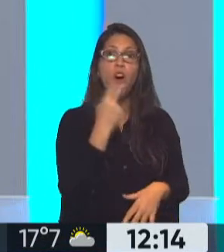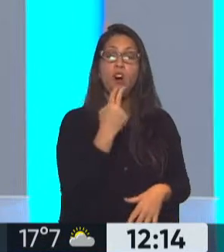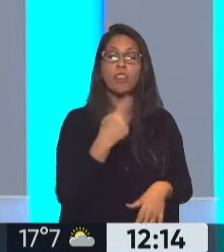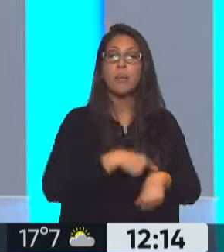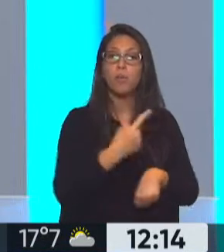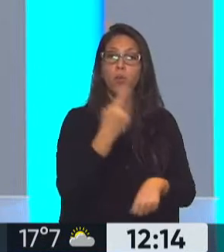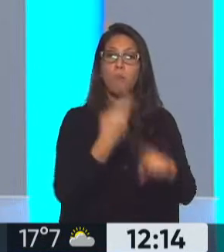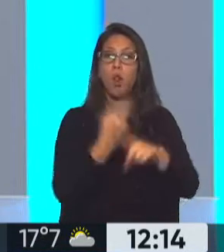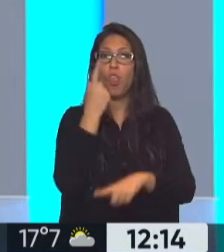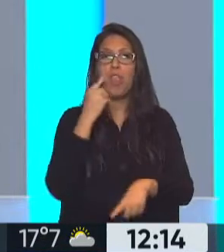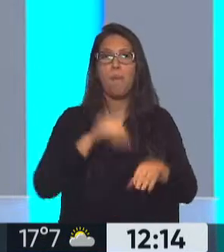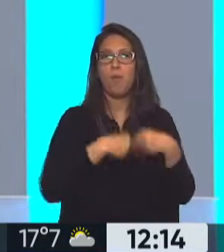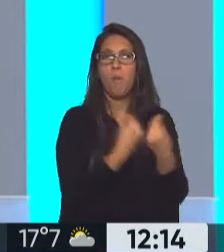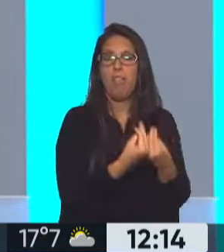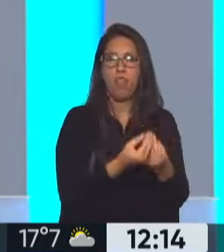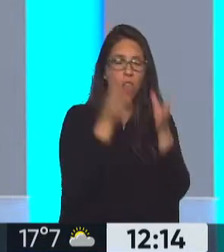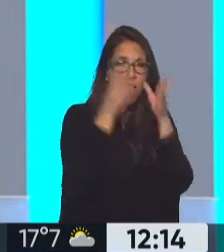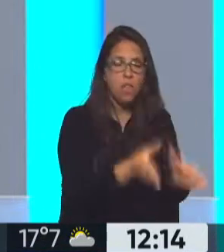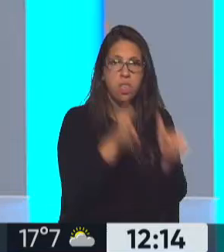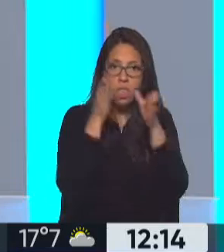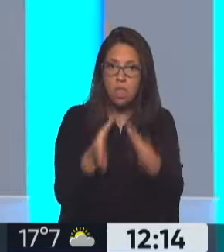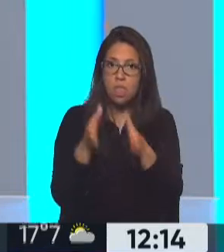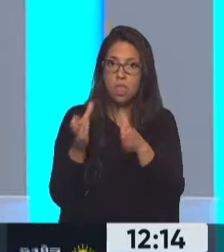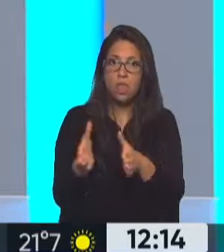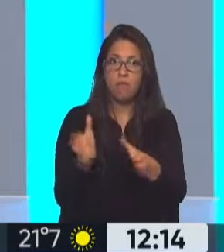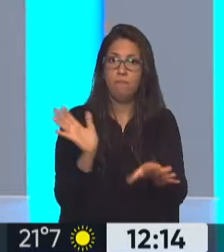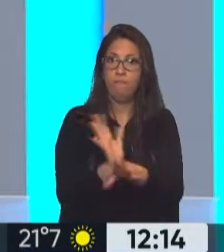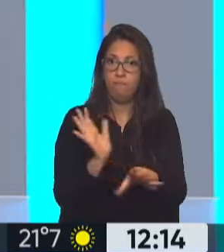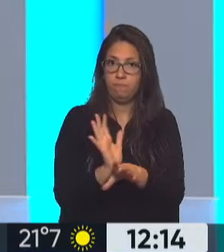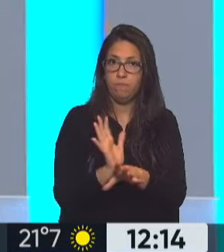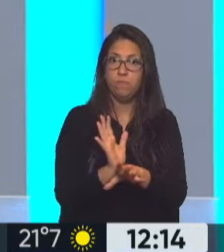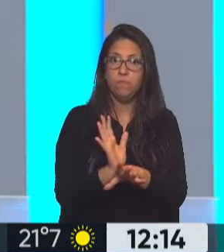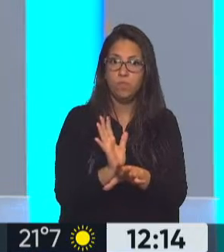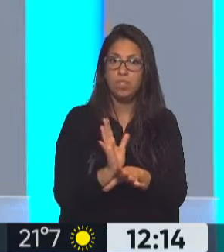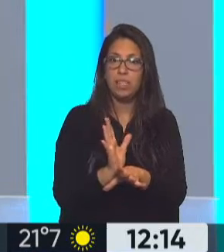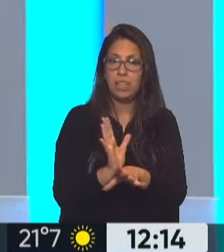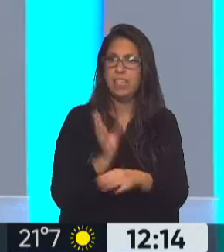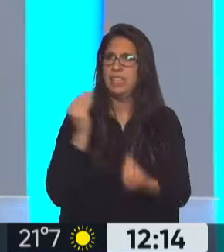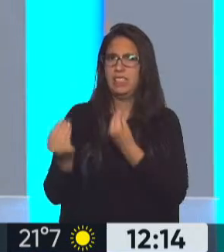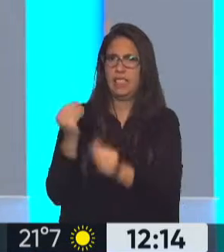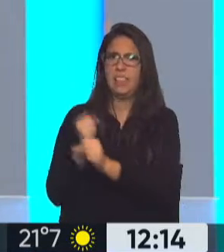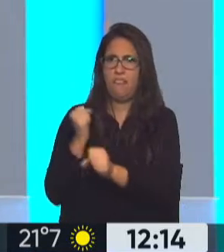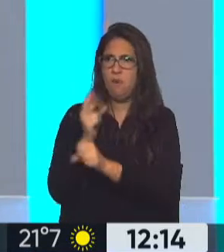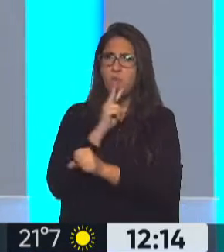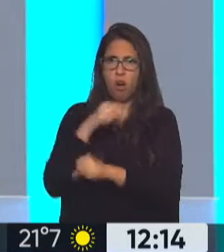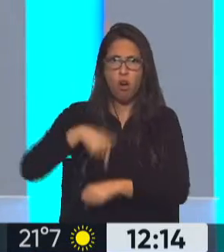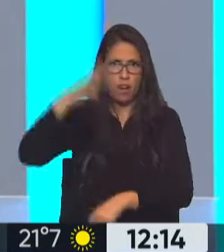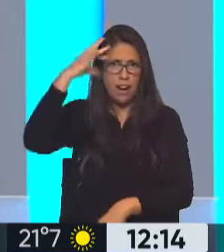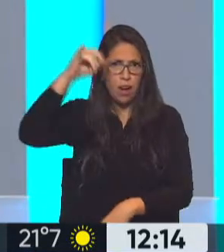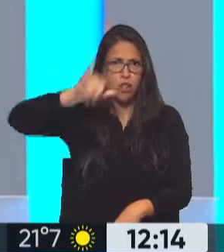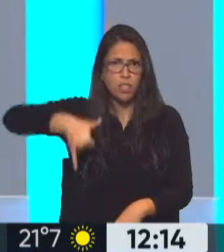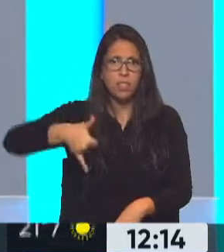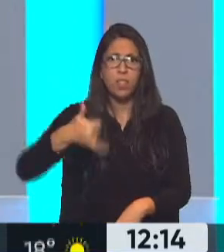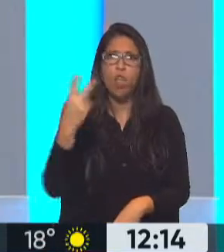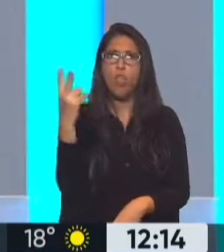día que destinan en promedio. Y esto lo que hace es que tengan, aún con los niveles récord de empleo que estamos teniendo para las mujeres, hoy por hoy, de cada